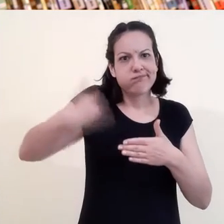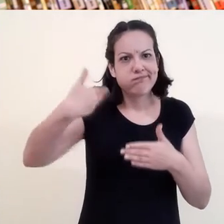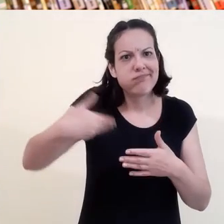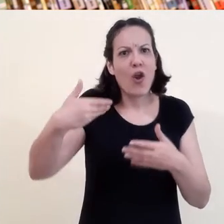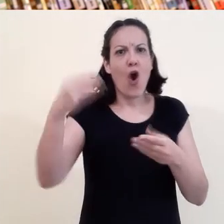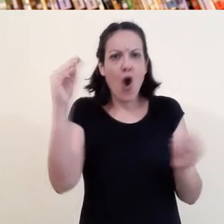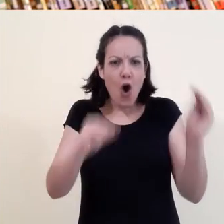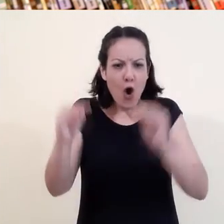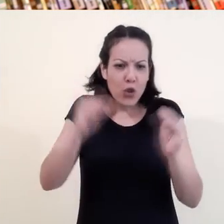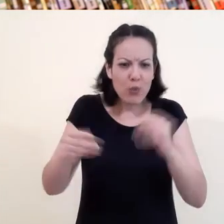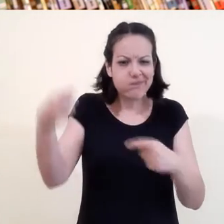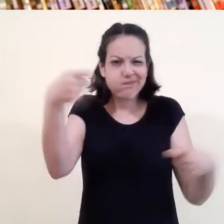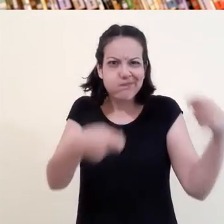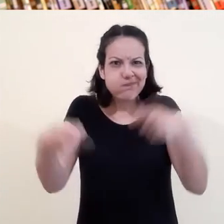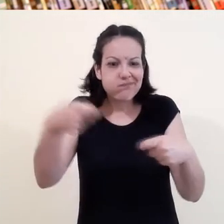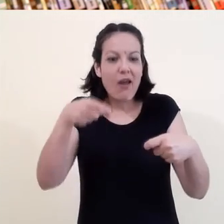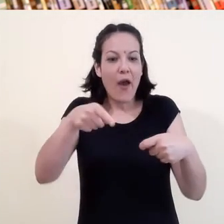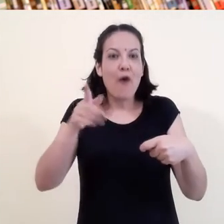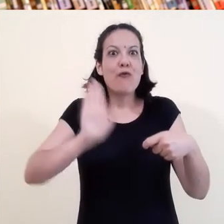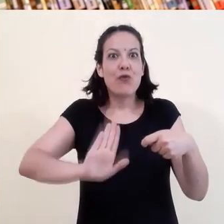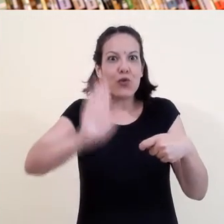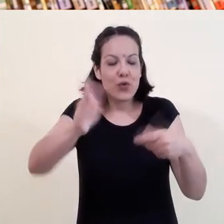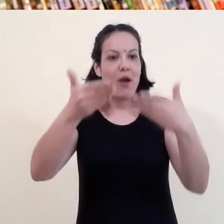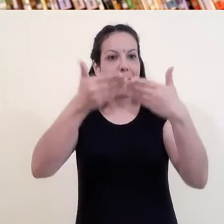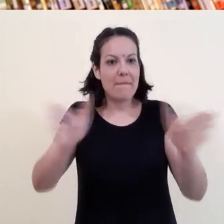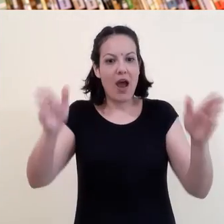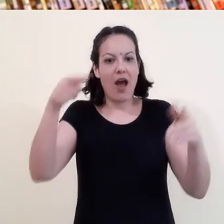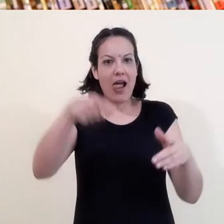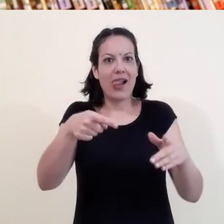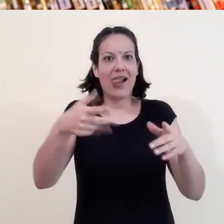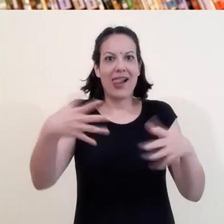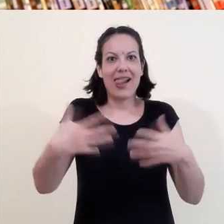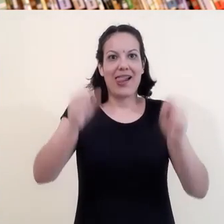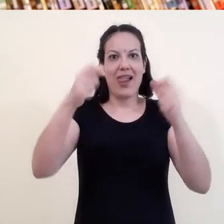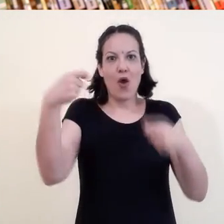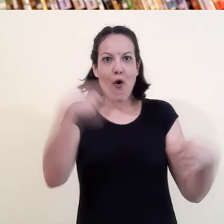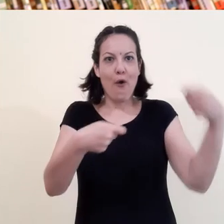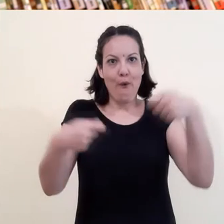se va construyendo y el futuro se nos va revelando construyéndolo.